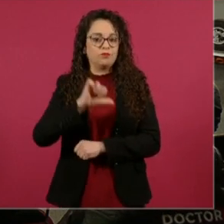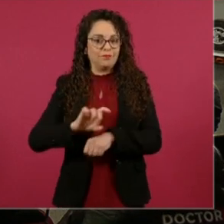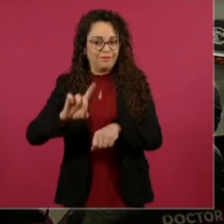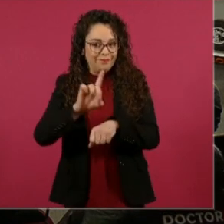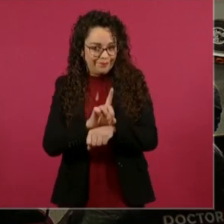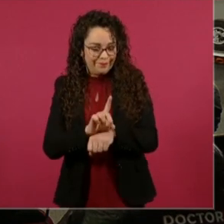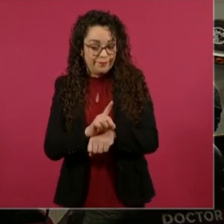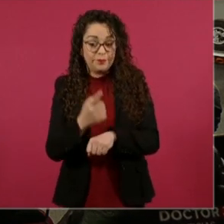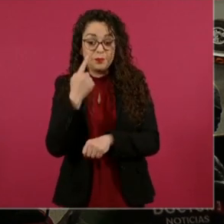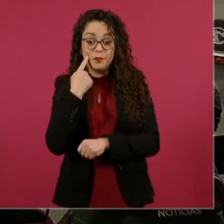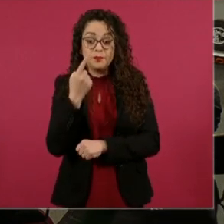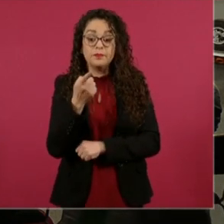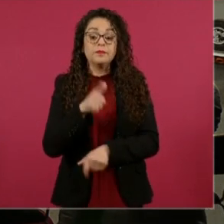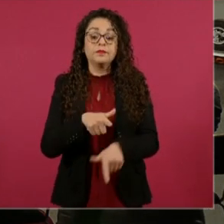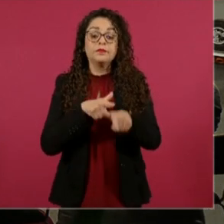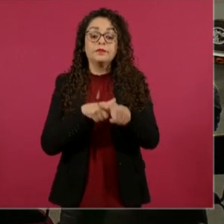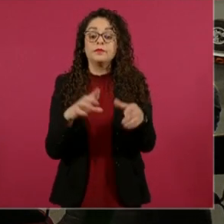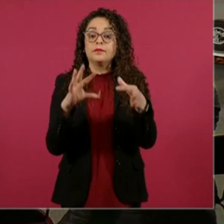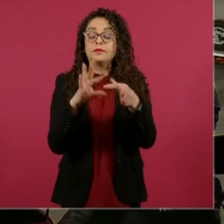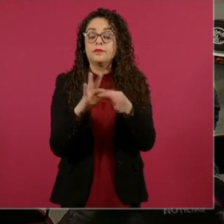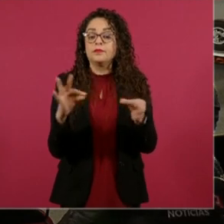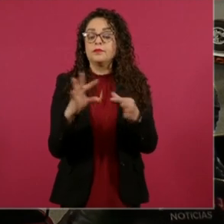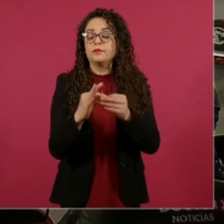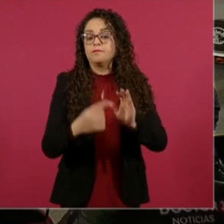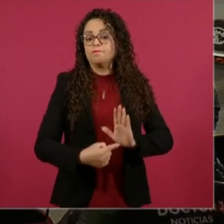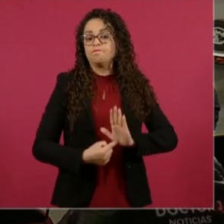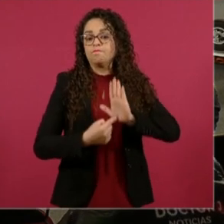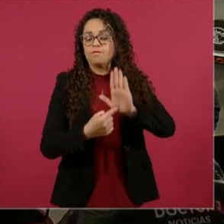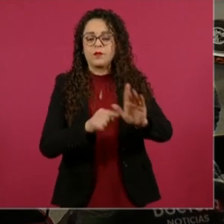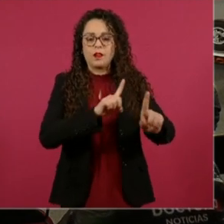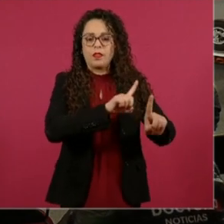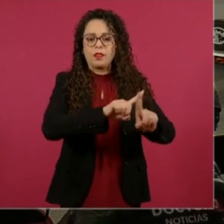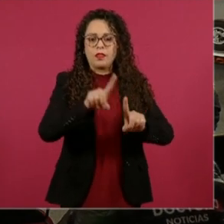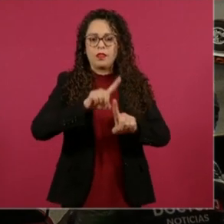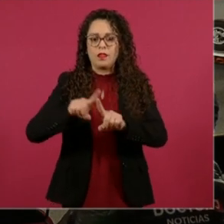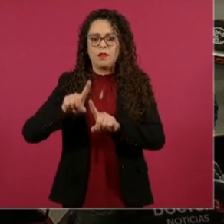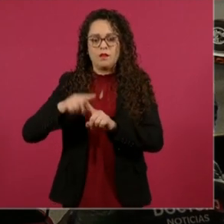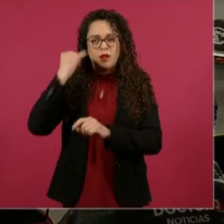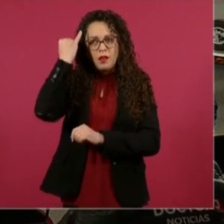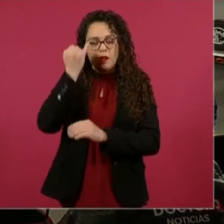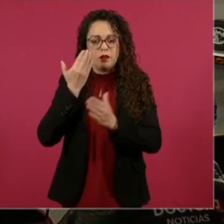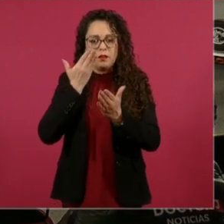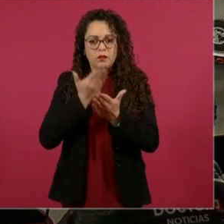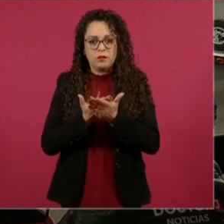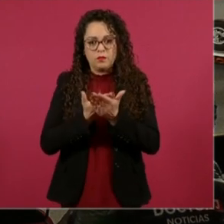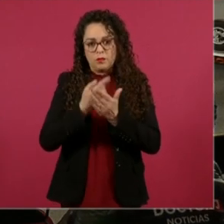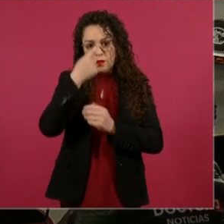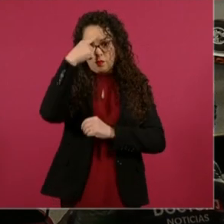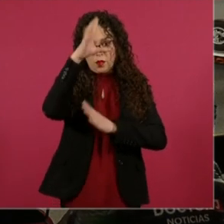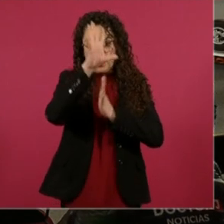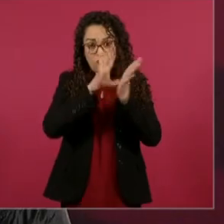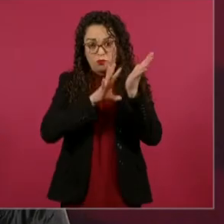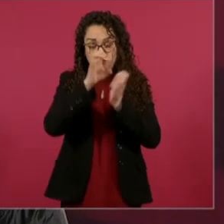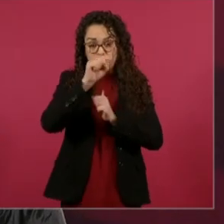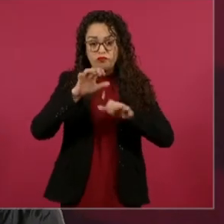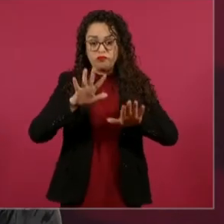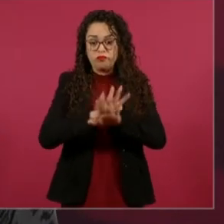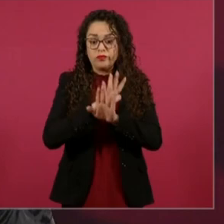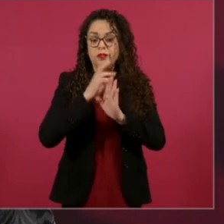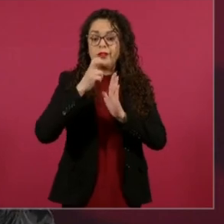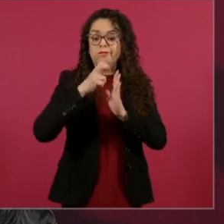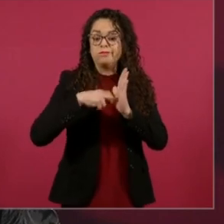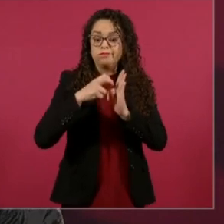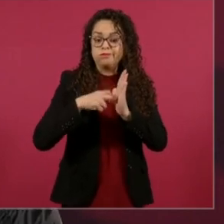continuar con la presentación de las iniciativas, 20 reformas constitucionales que están